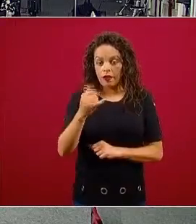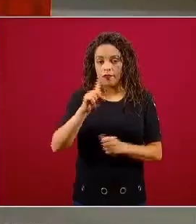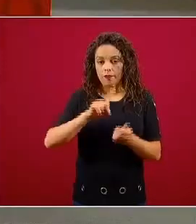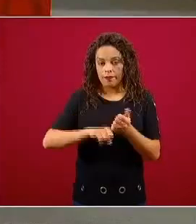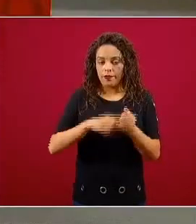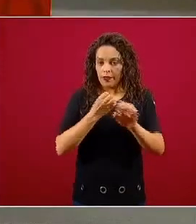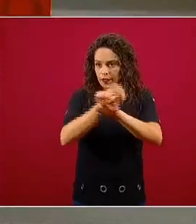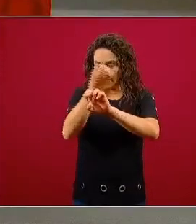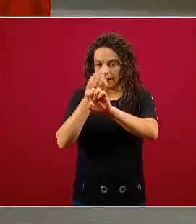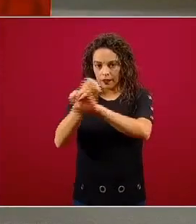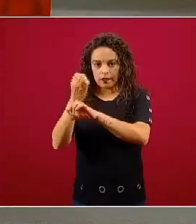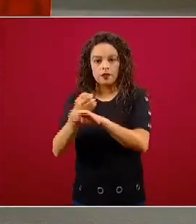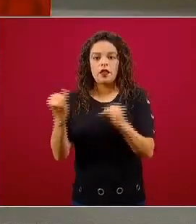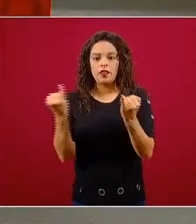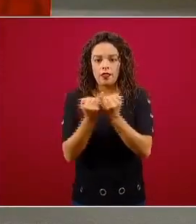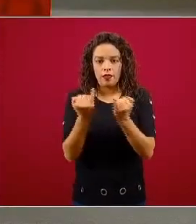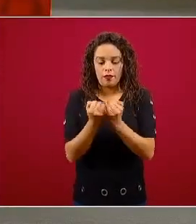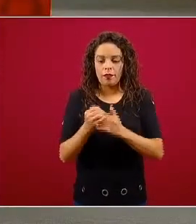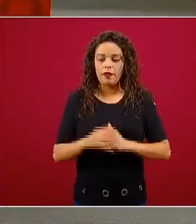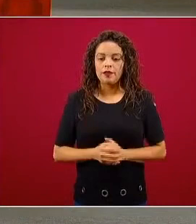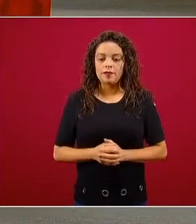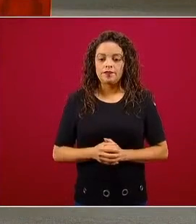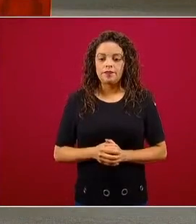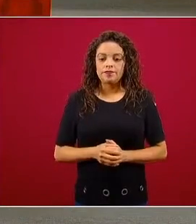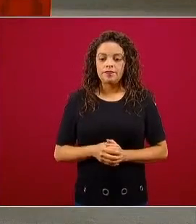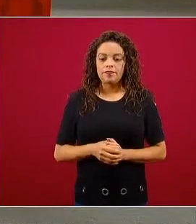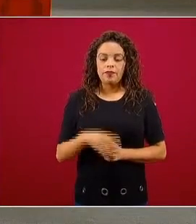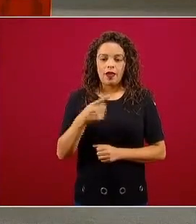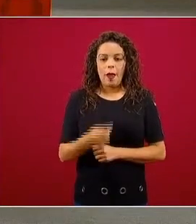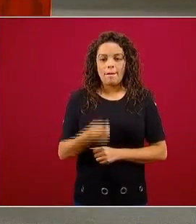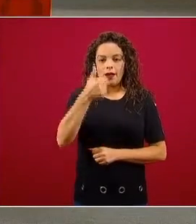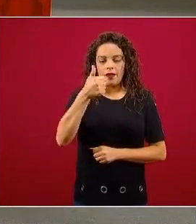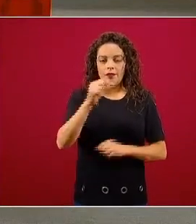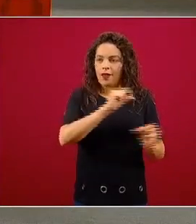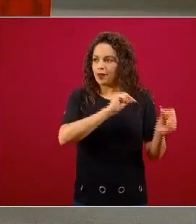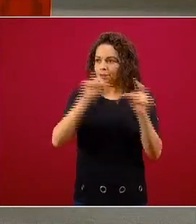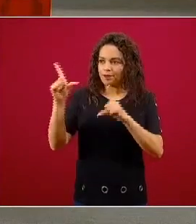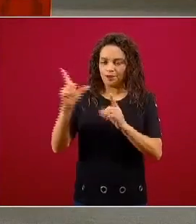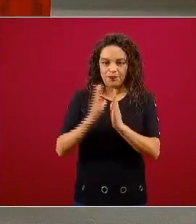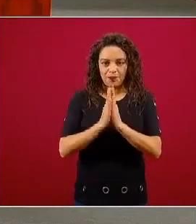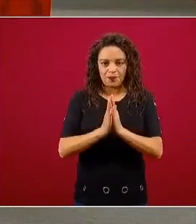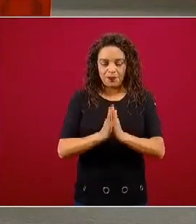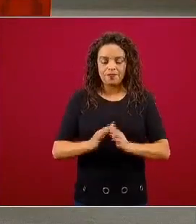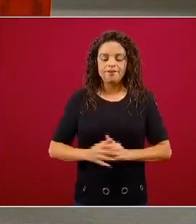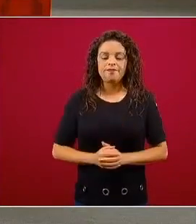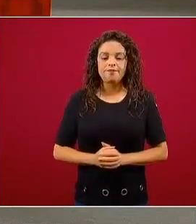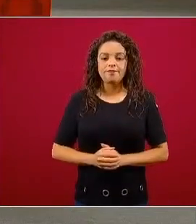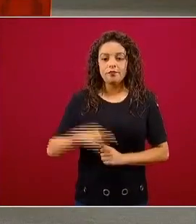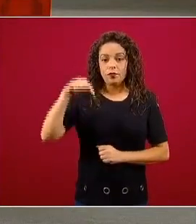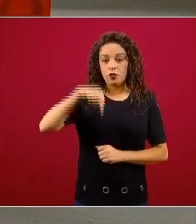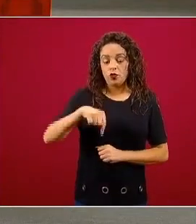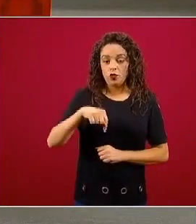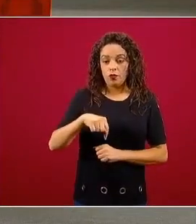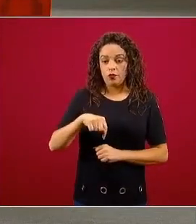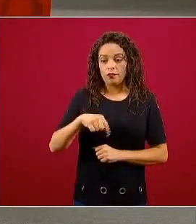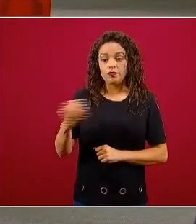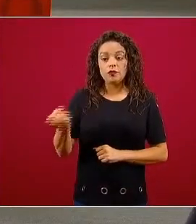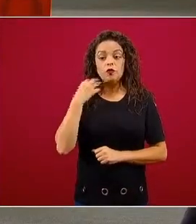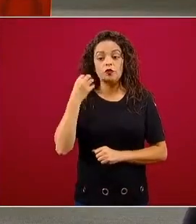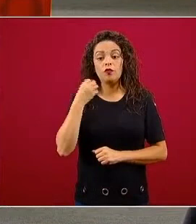estatal. Si nos pasan la primera diapositiva, por favor. Estaríamos en la conferencia